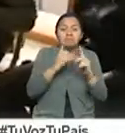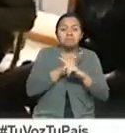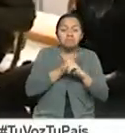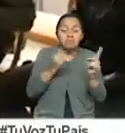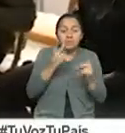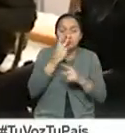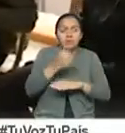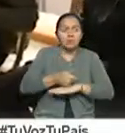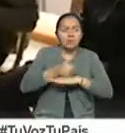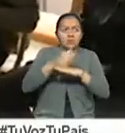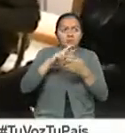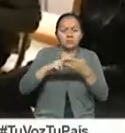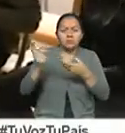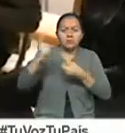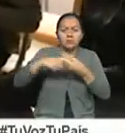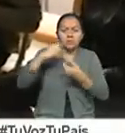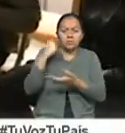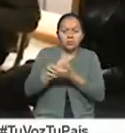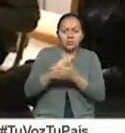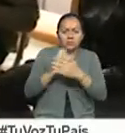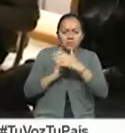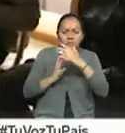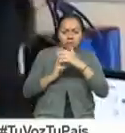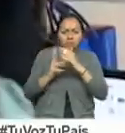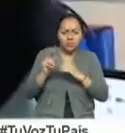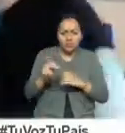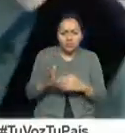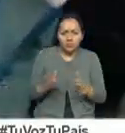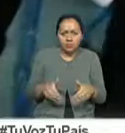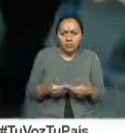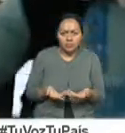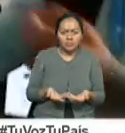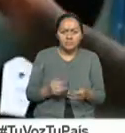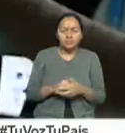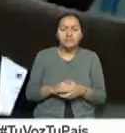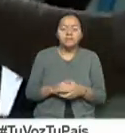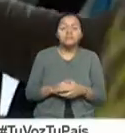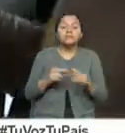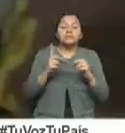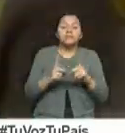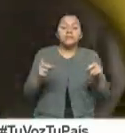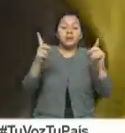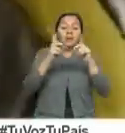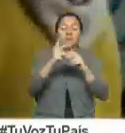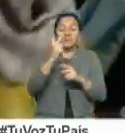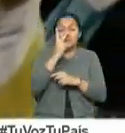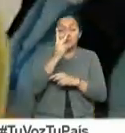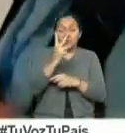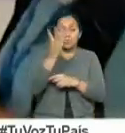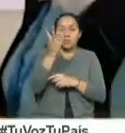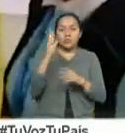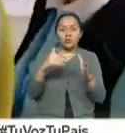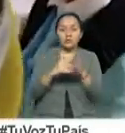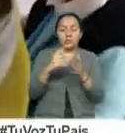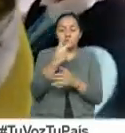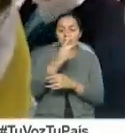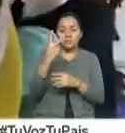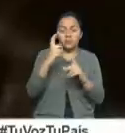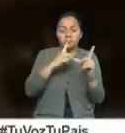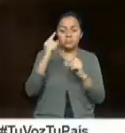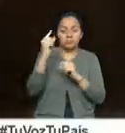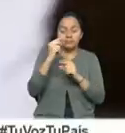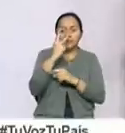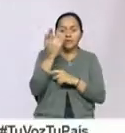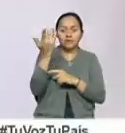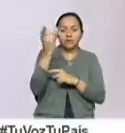autoridades mantienen la matrícula de los niños refugiados. Según datos del ACNUR, hay 4.200 refugiados en 18